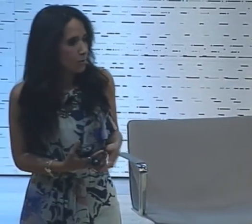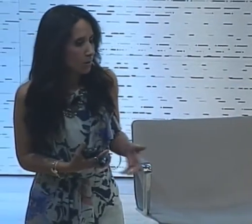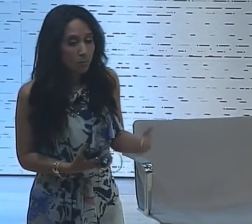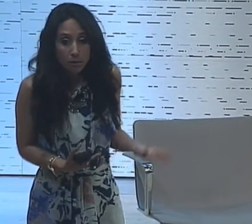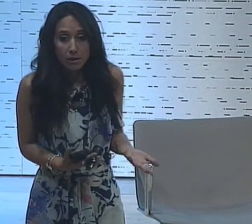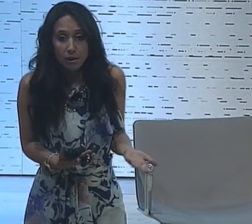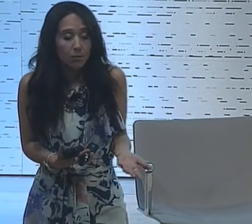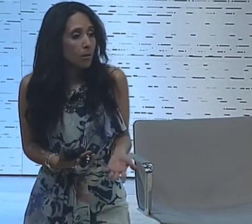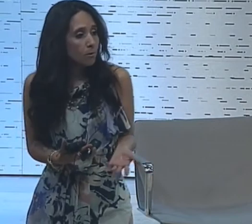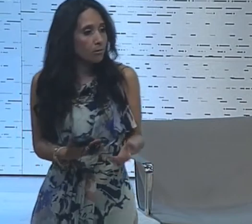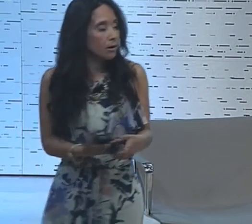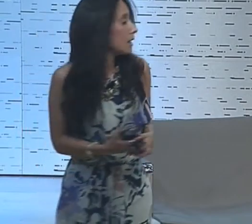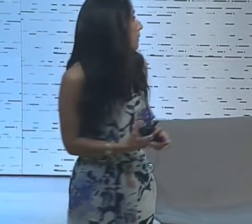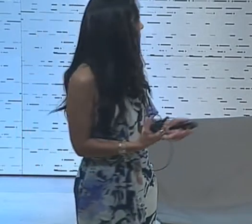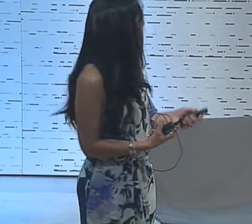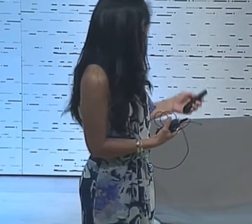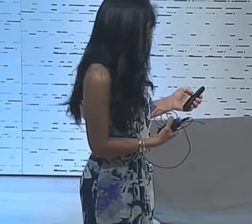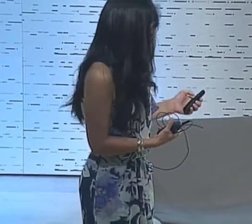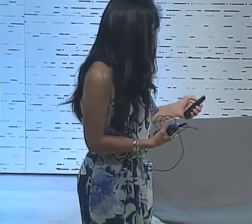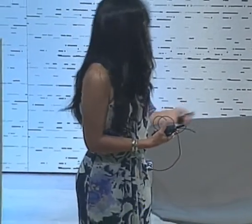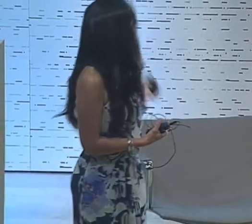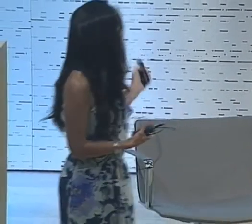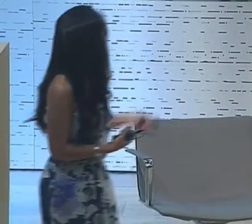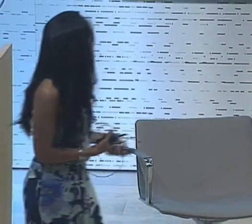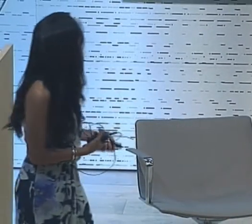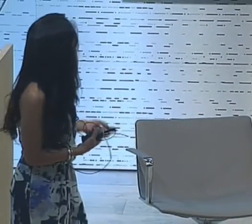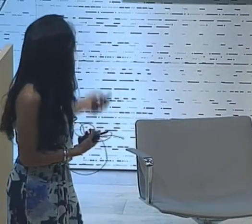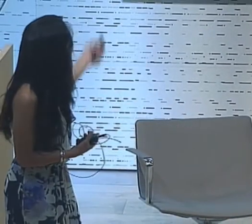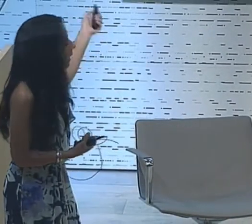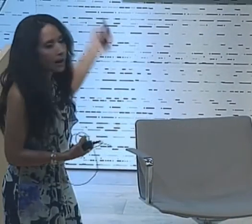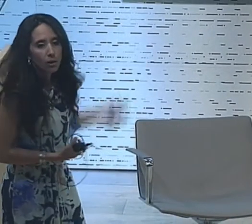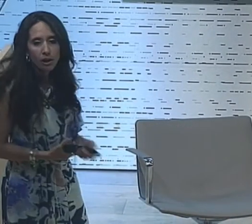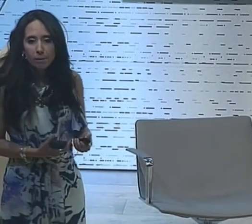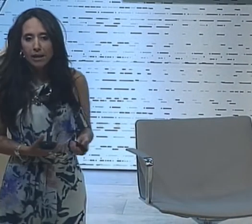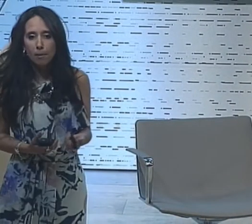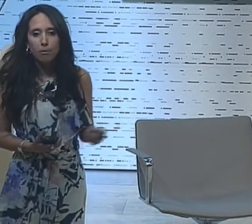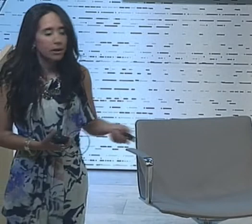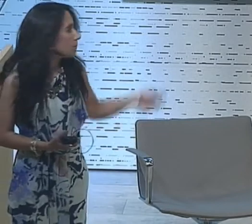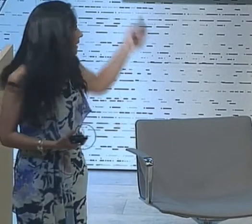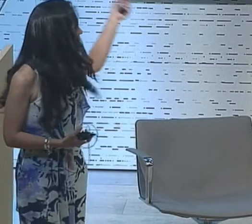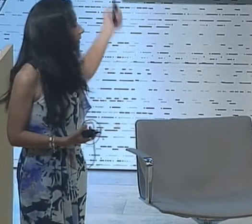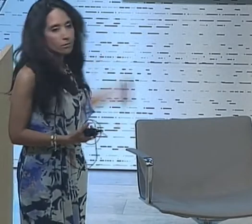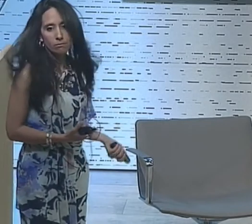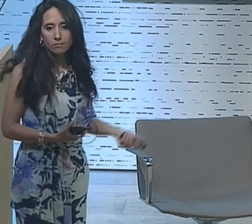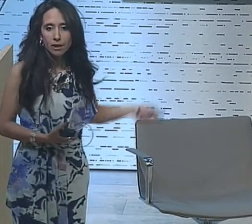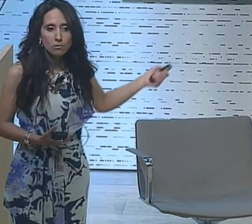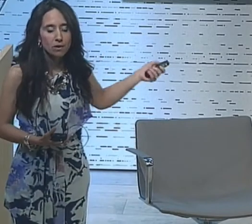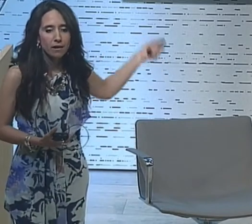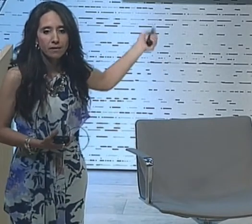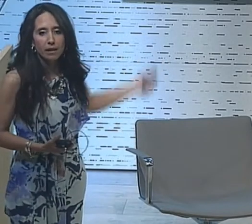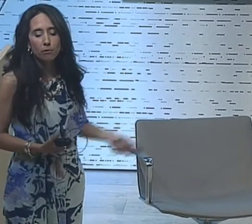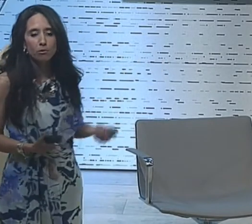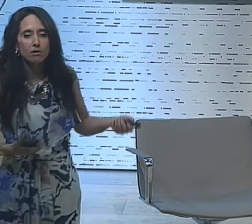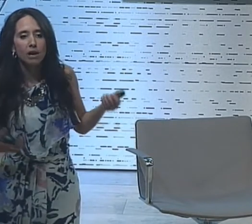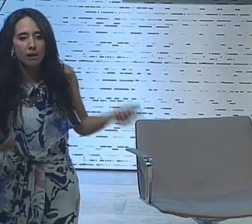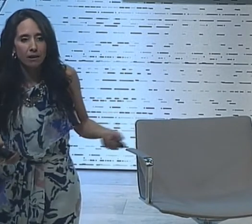haber construido. Pero ahorita tenemos la oportunidad, ¿no? lo que les platicaba un poquito, es esto. ¿Qué